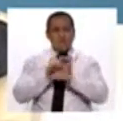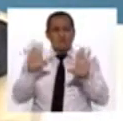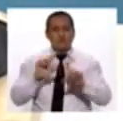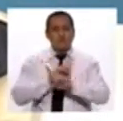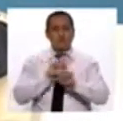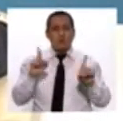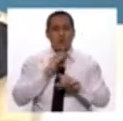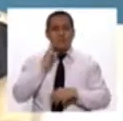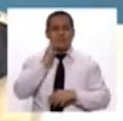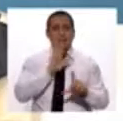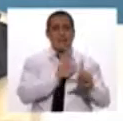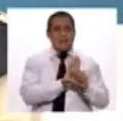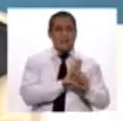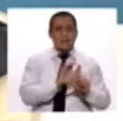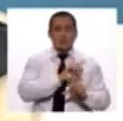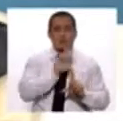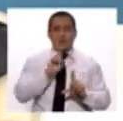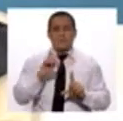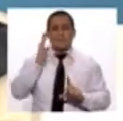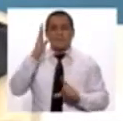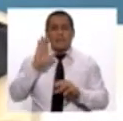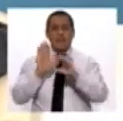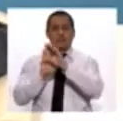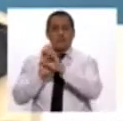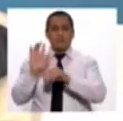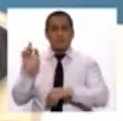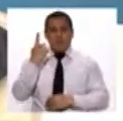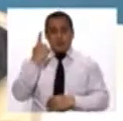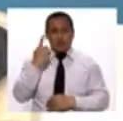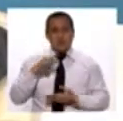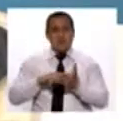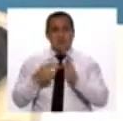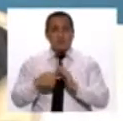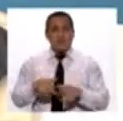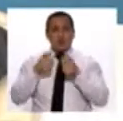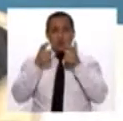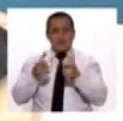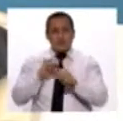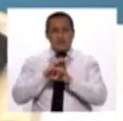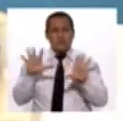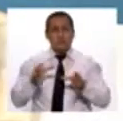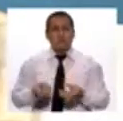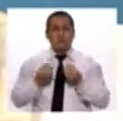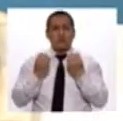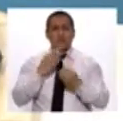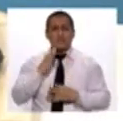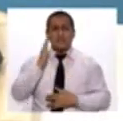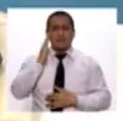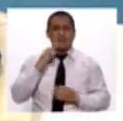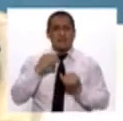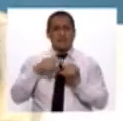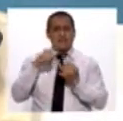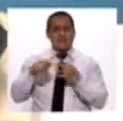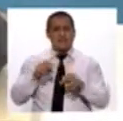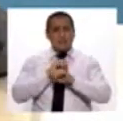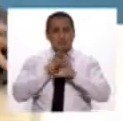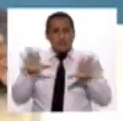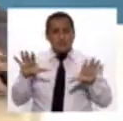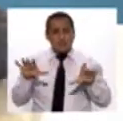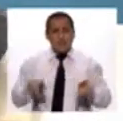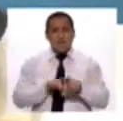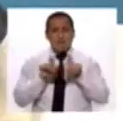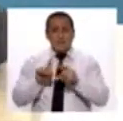que es no aplicar la ley y aplicar en lugar de eso la Constitución. Se llama control difuso porque se aplica en cada caso, está